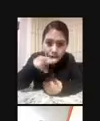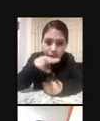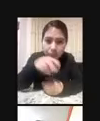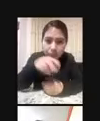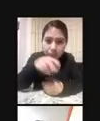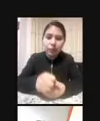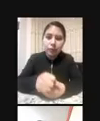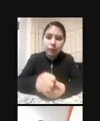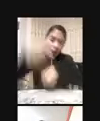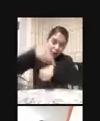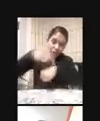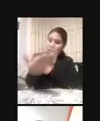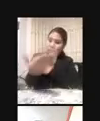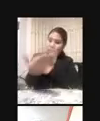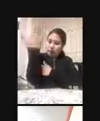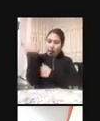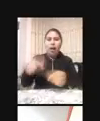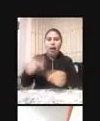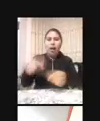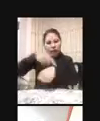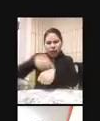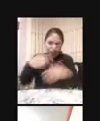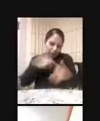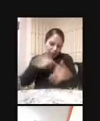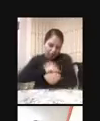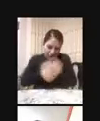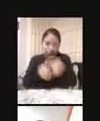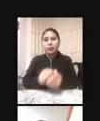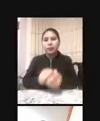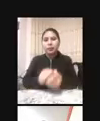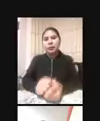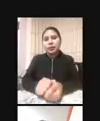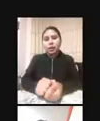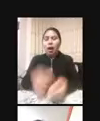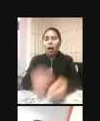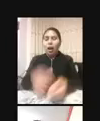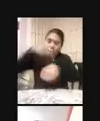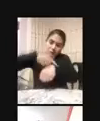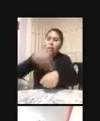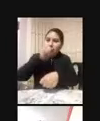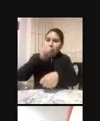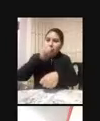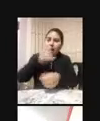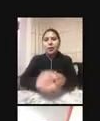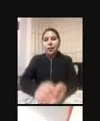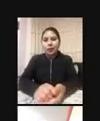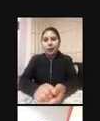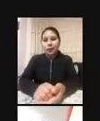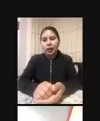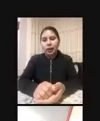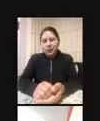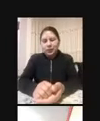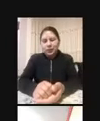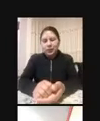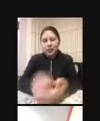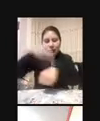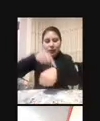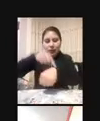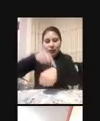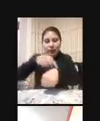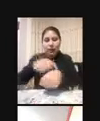a qué hora me aseo, a qué hora me visto, a qué hora desayuno, a qué hora voy a la escuela. Y todo está, si se dan cuenta, en base